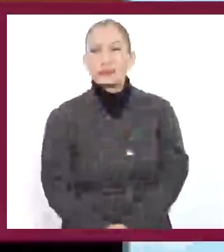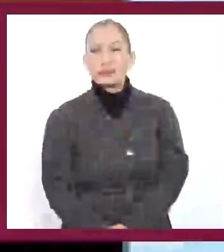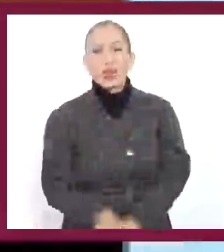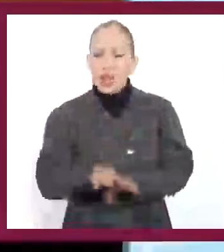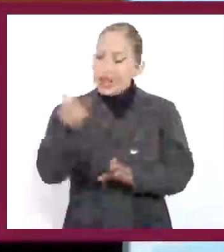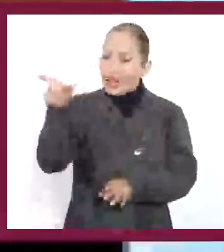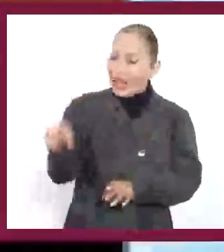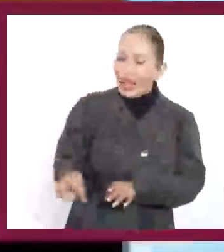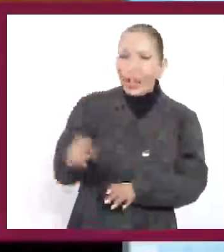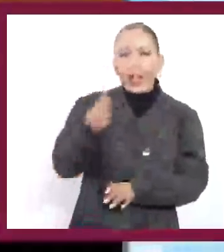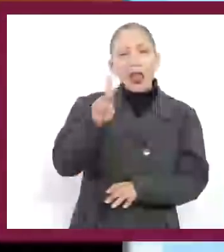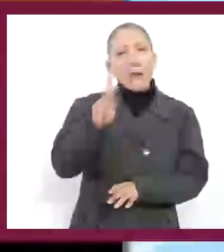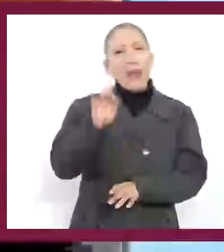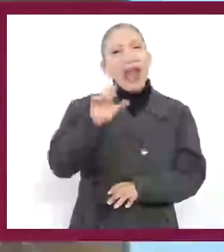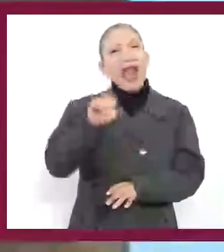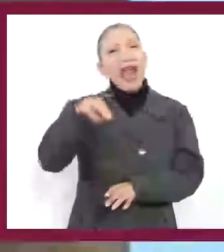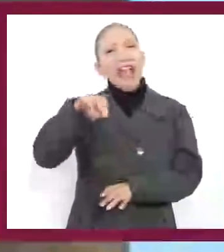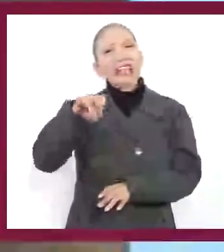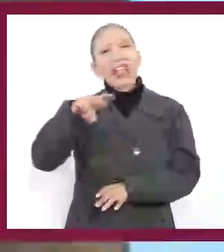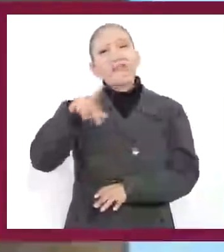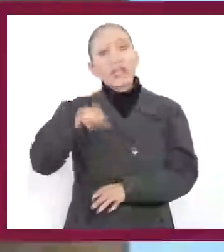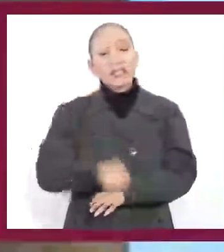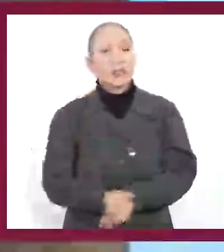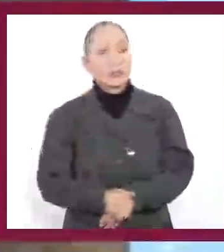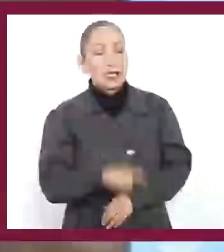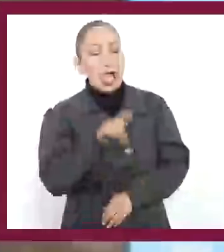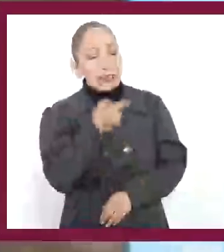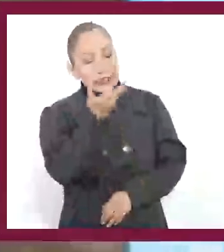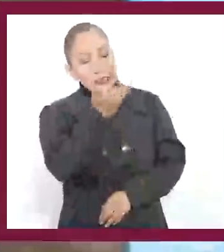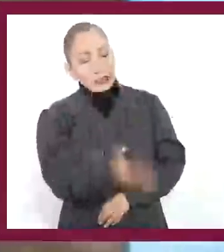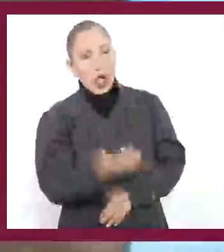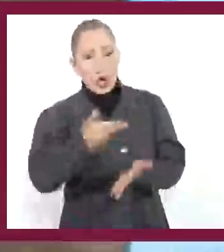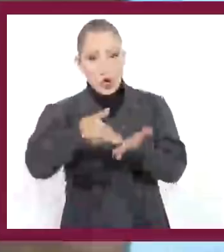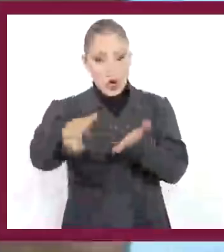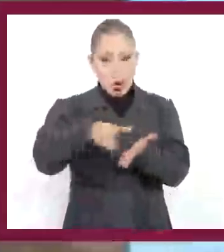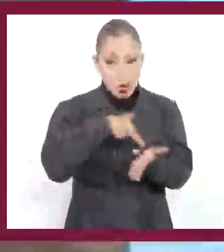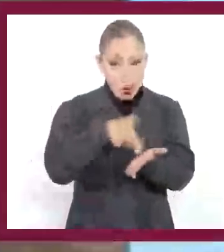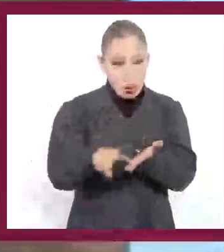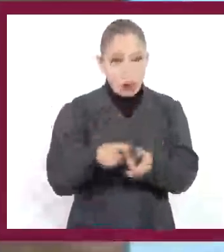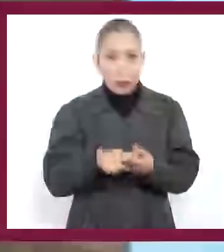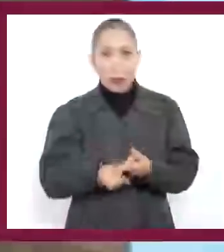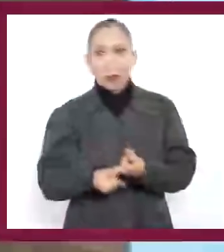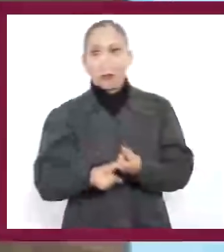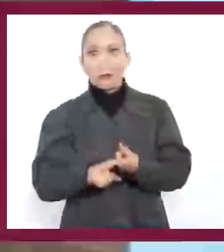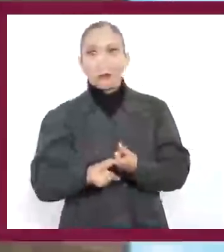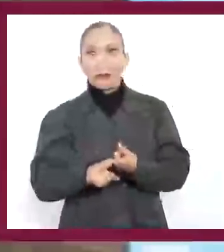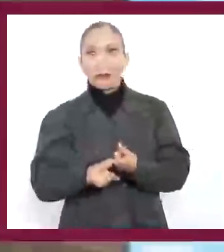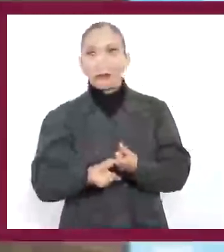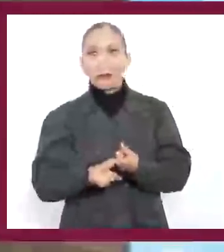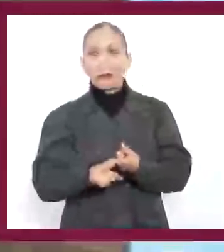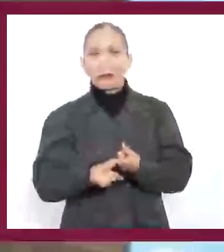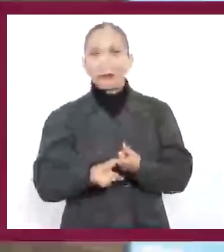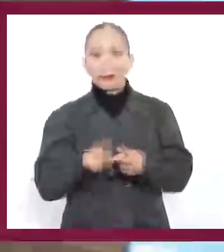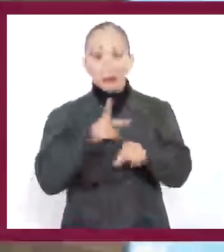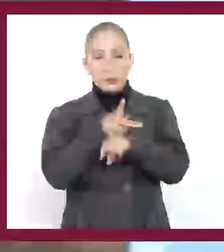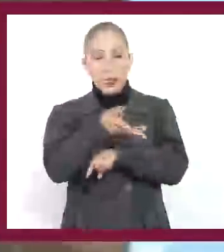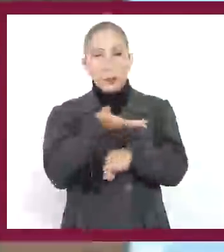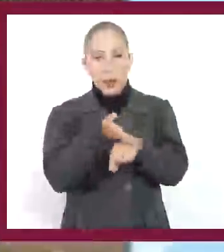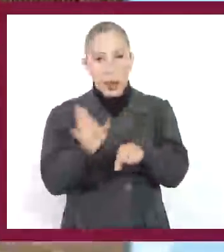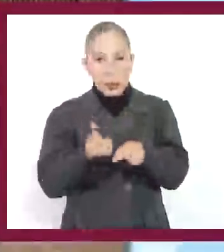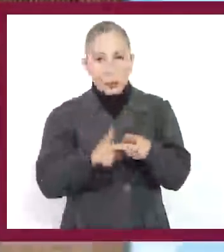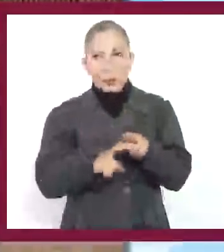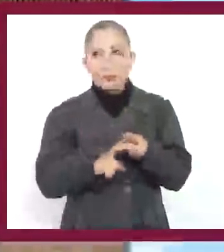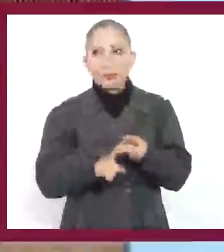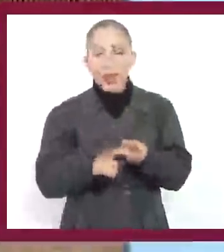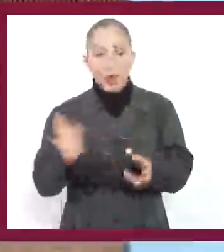¿Cómo es Blancanieves? Blancanieves es rubia, su color de piel es